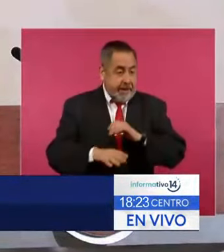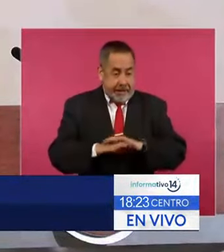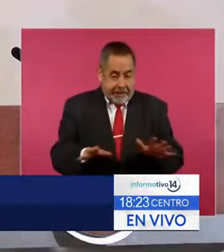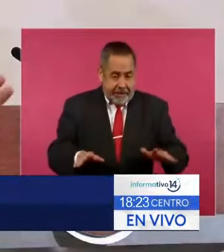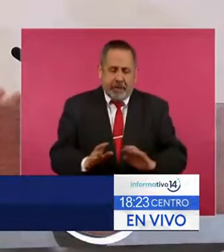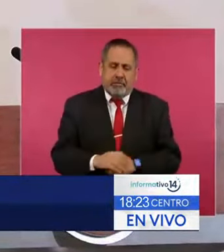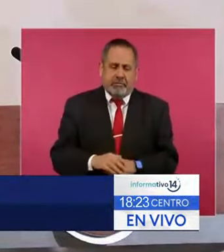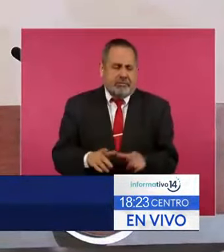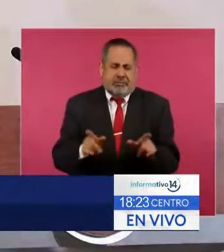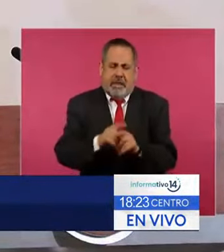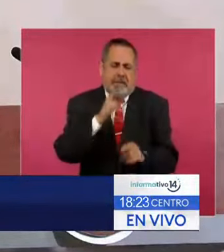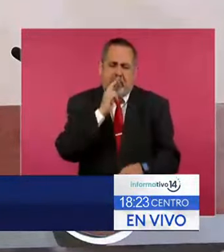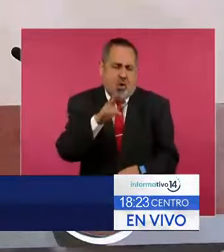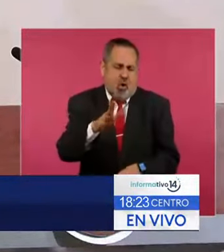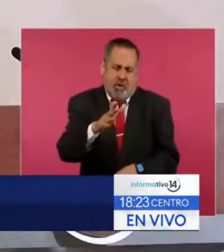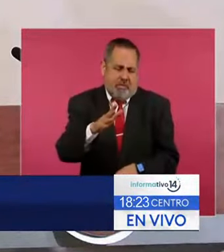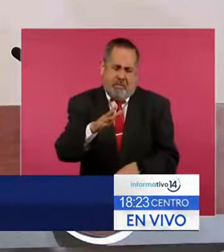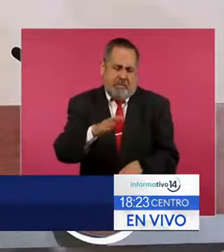Es lo más sano,